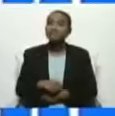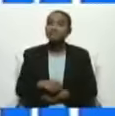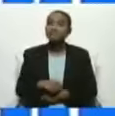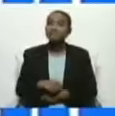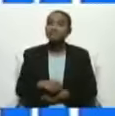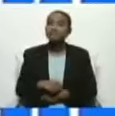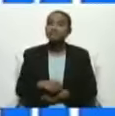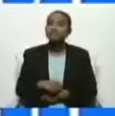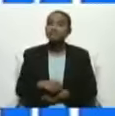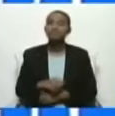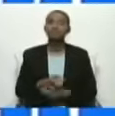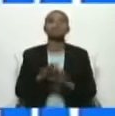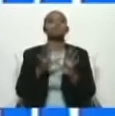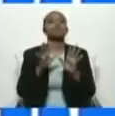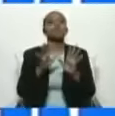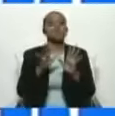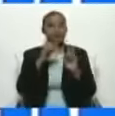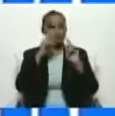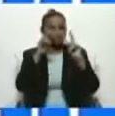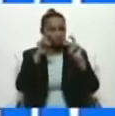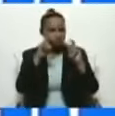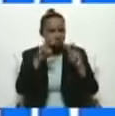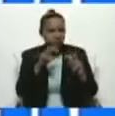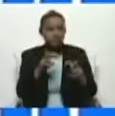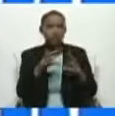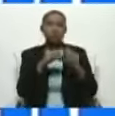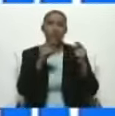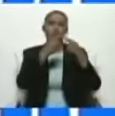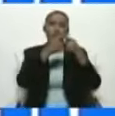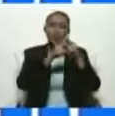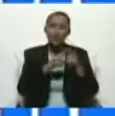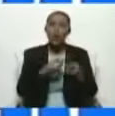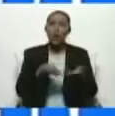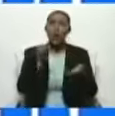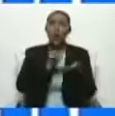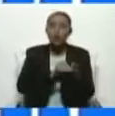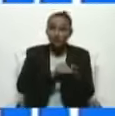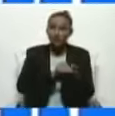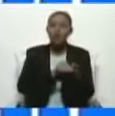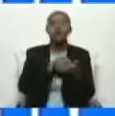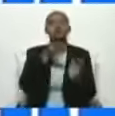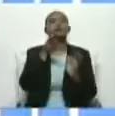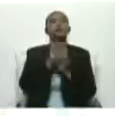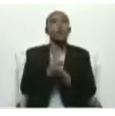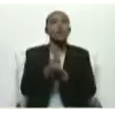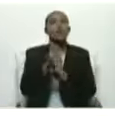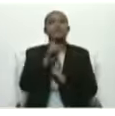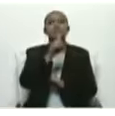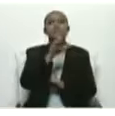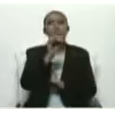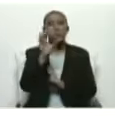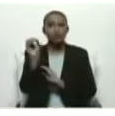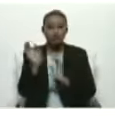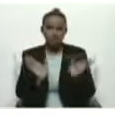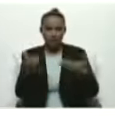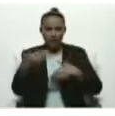Se hicieron todas las auditorías. Él le pidió a Maduro que se abrieran el 100% de las cajas. Se abrieron el 100% de las